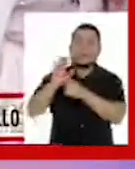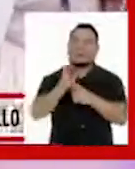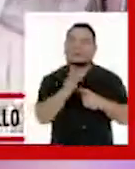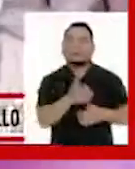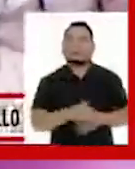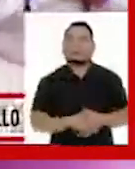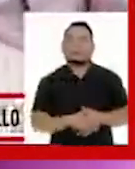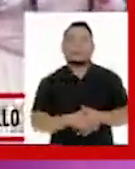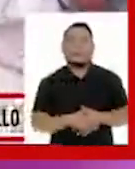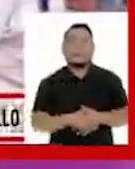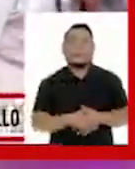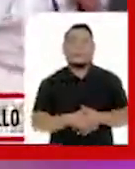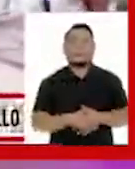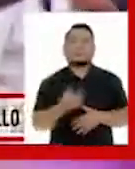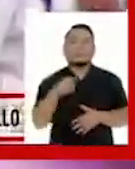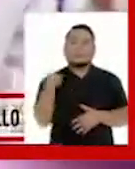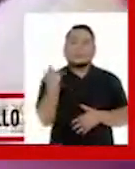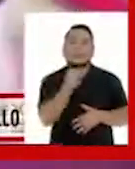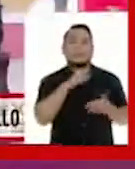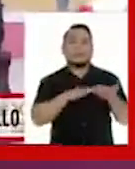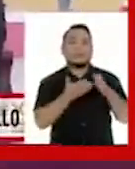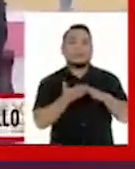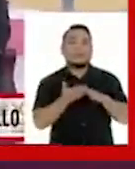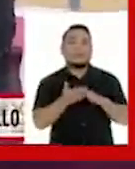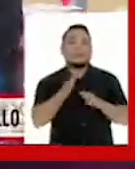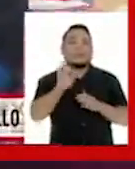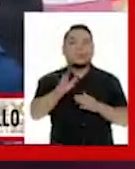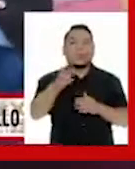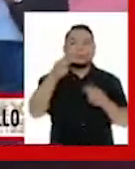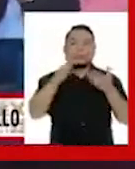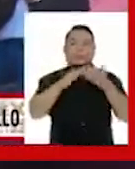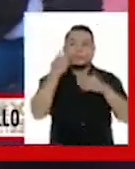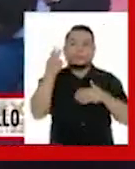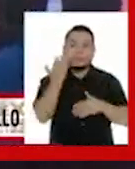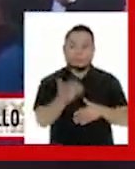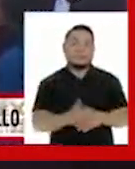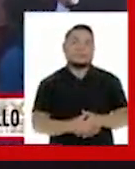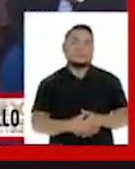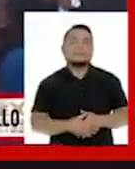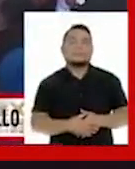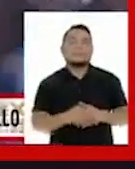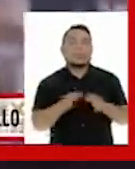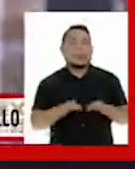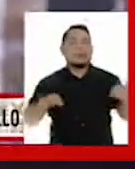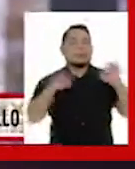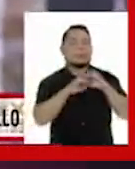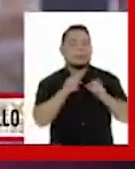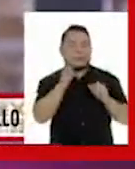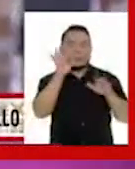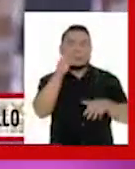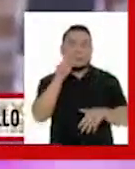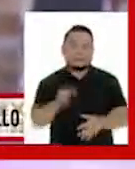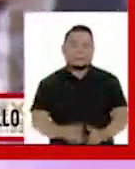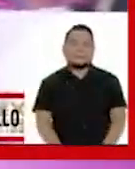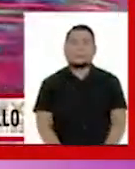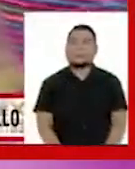de Fujimori, y que persigue justamente ideas, no persigue conductas como es un principio jurídico universal. Sin embargo,